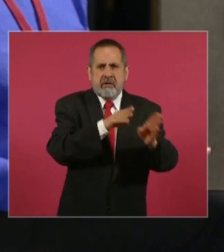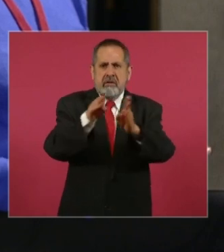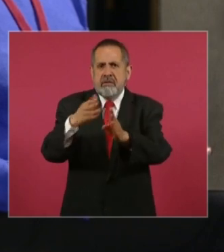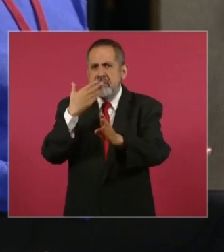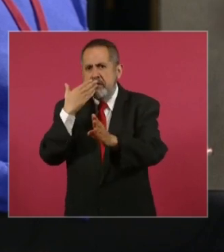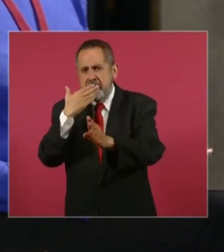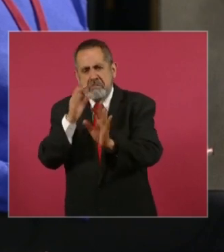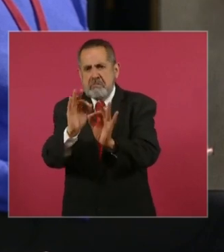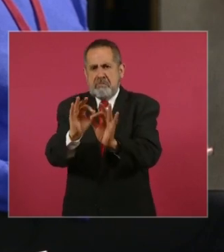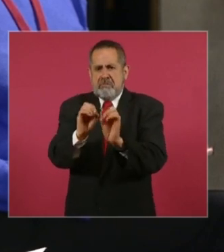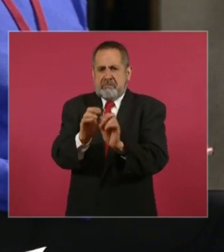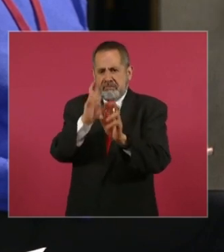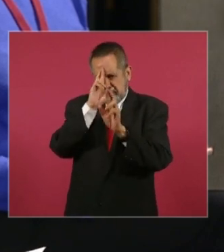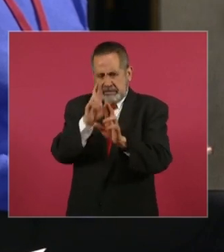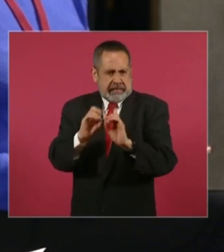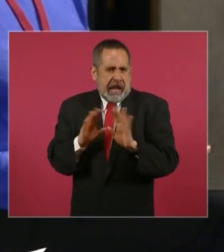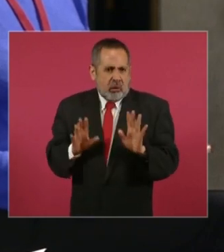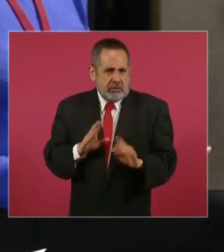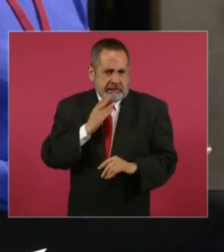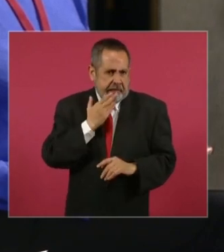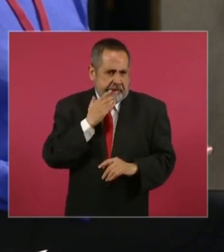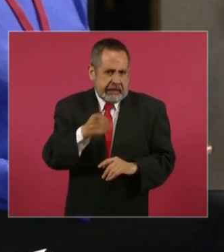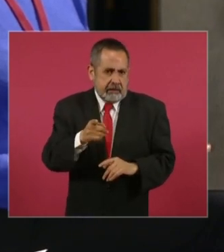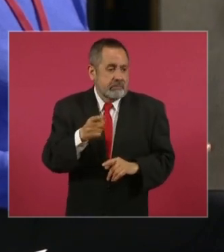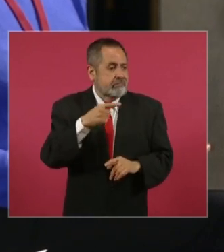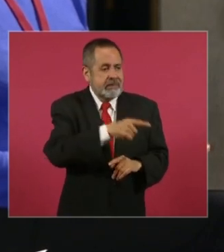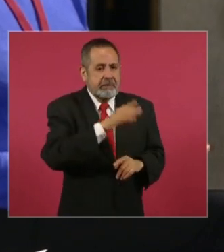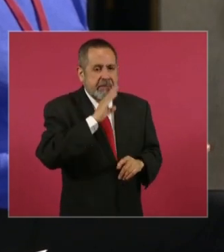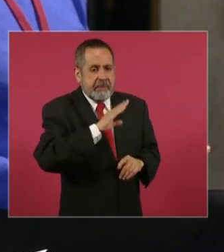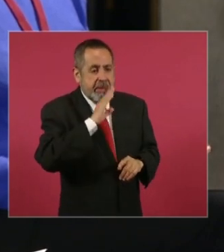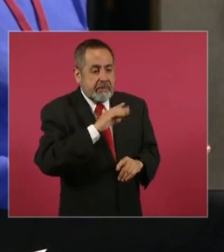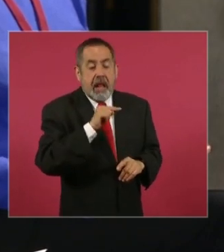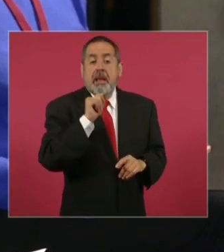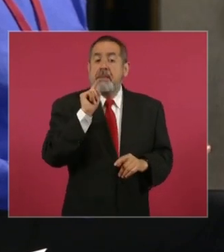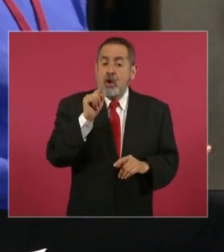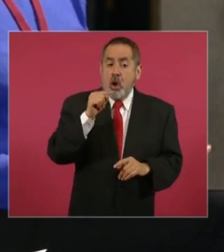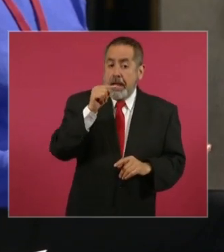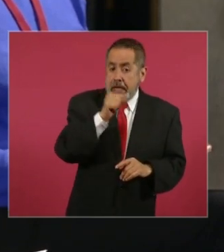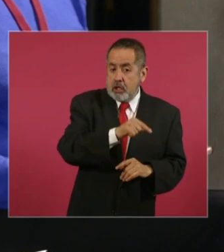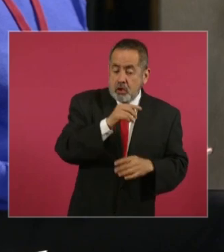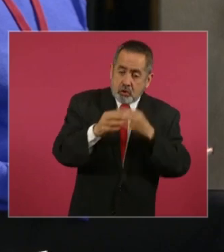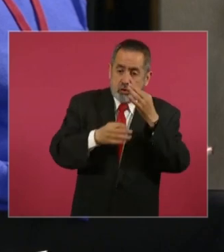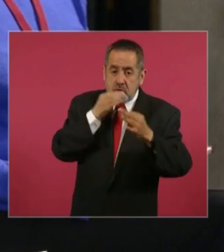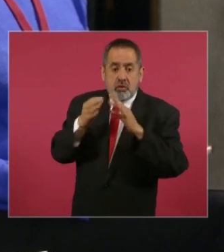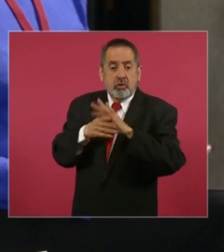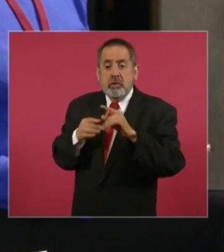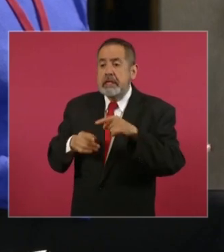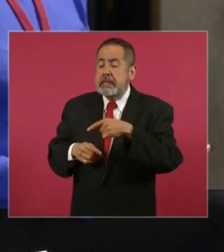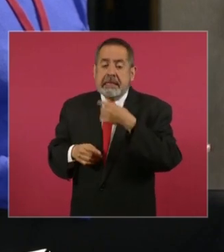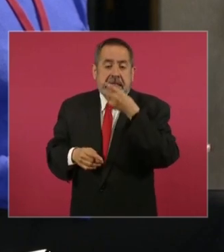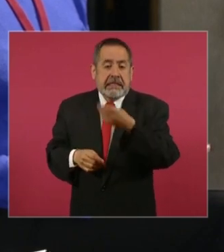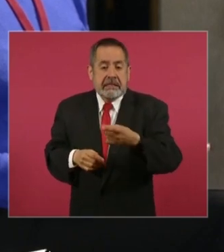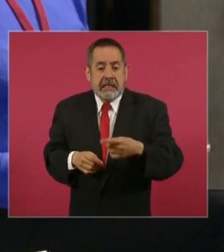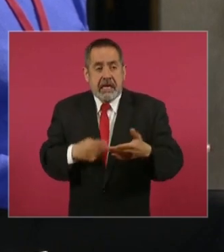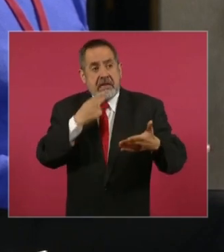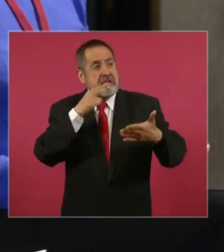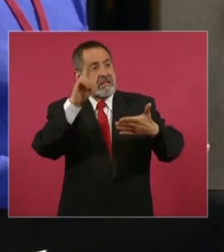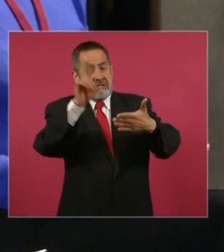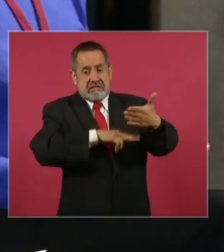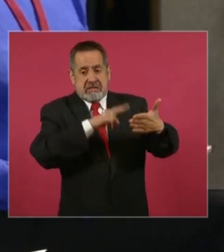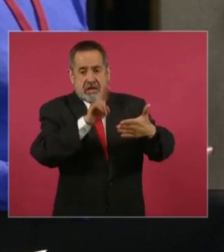puede clausurar, es obvio, pero han empezado una campaña en donde dicen que las edificaciones